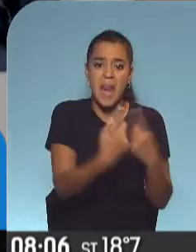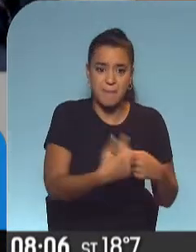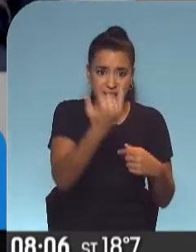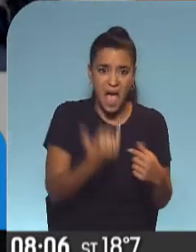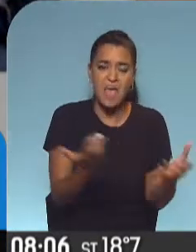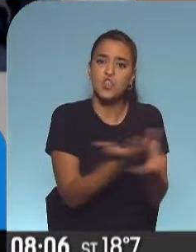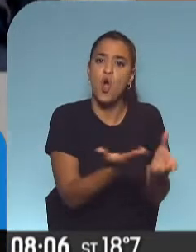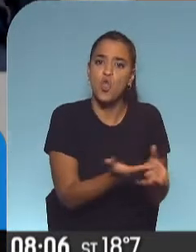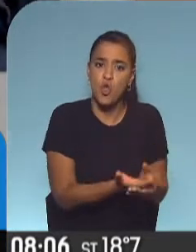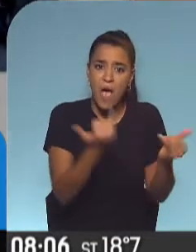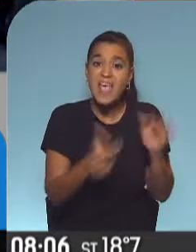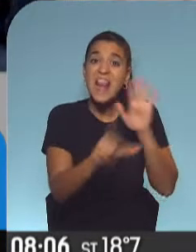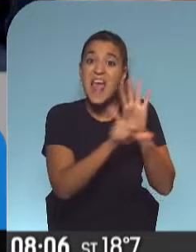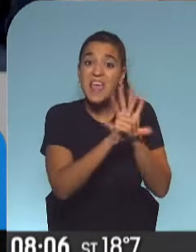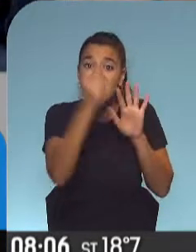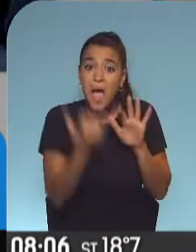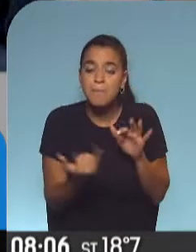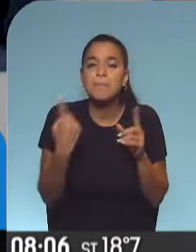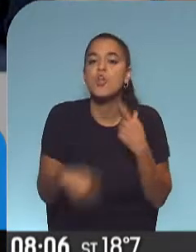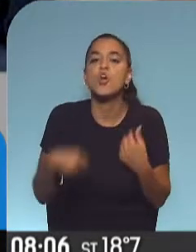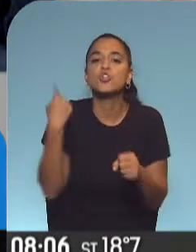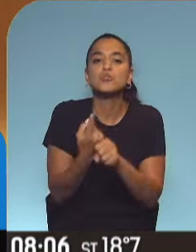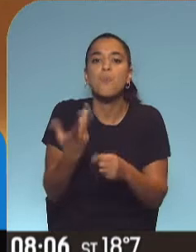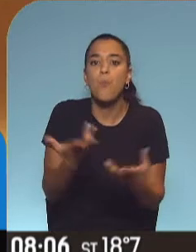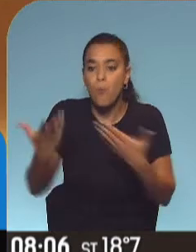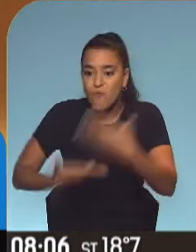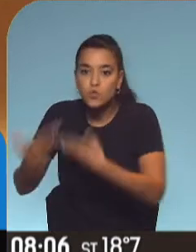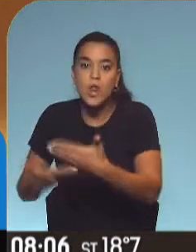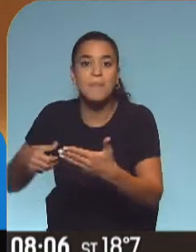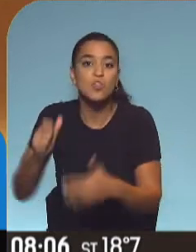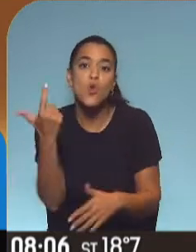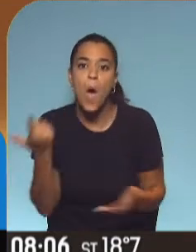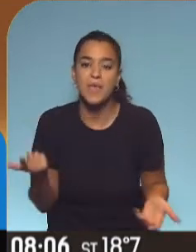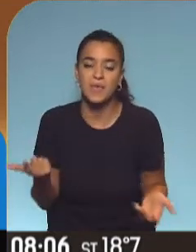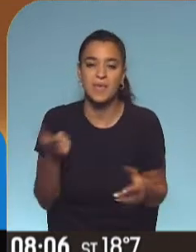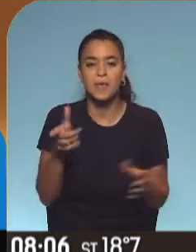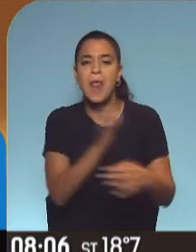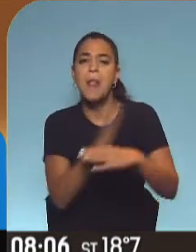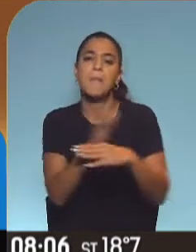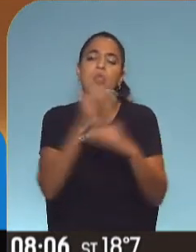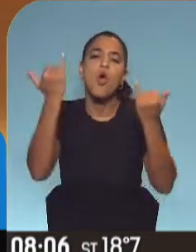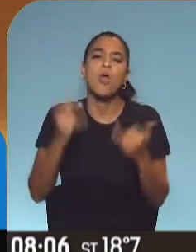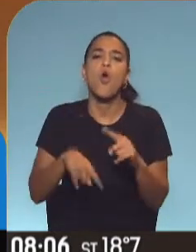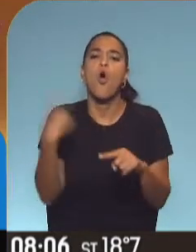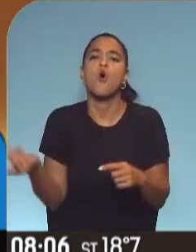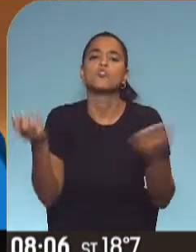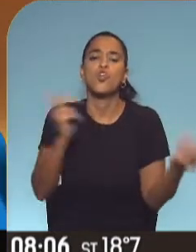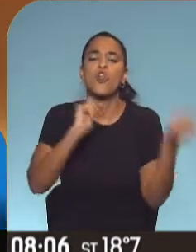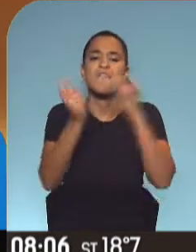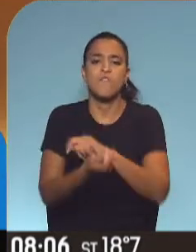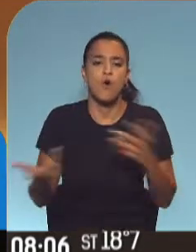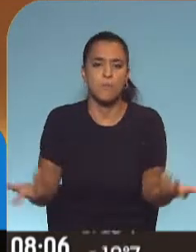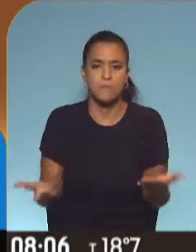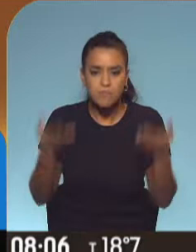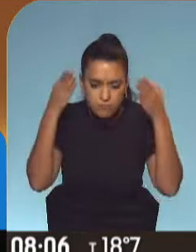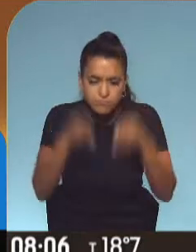ley de Ministerio Fiscal, pero no se terminan de aplicar. Y en el interín se proponen otro tipo de reformas que no van al